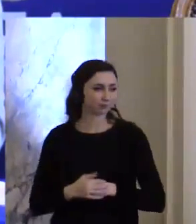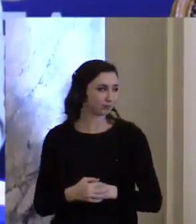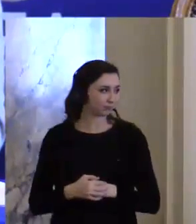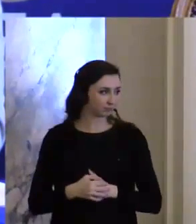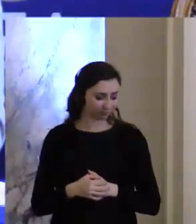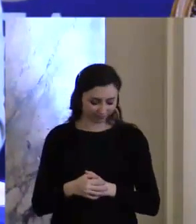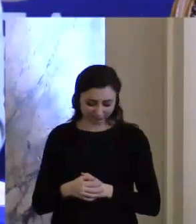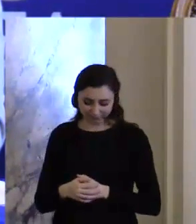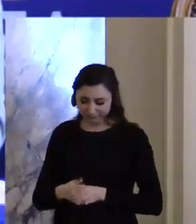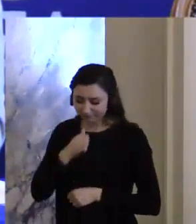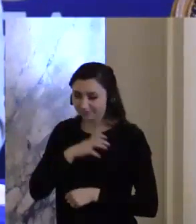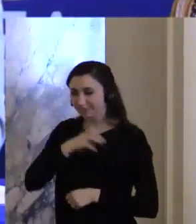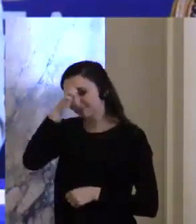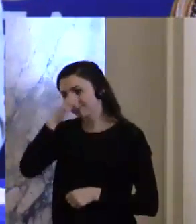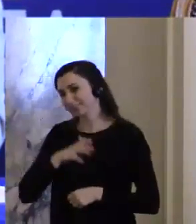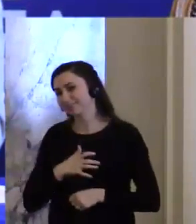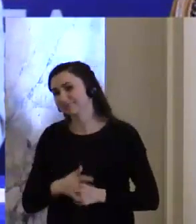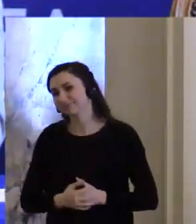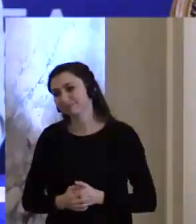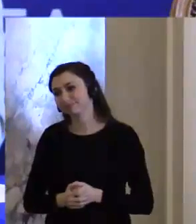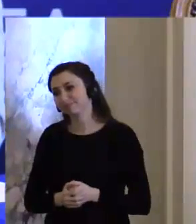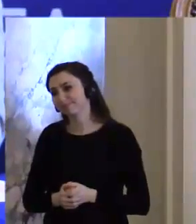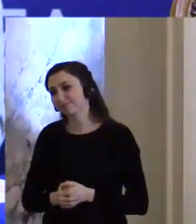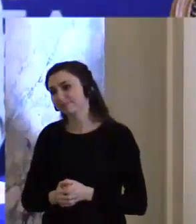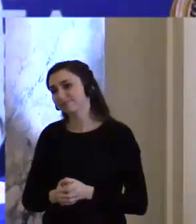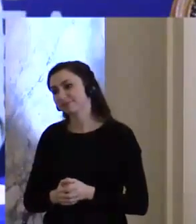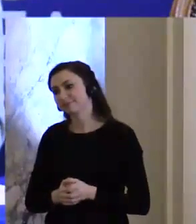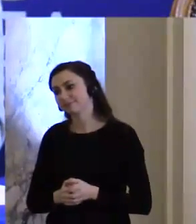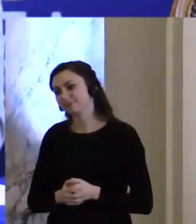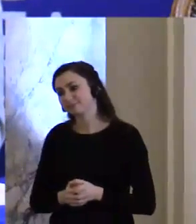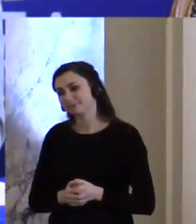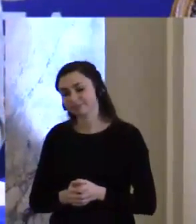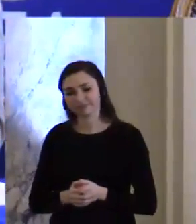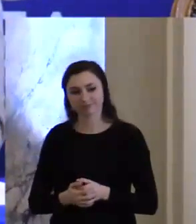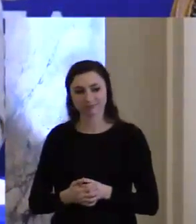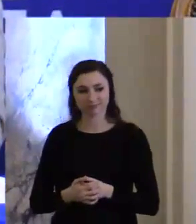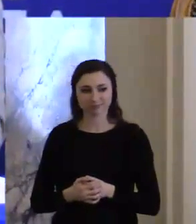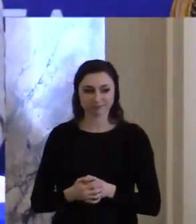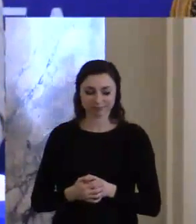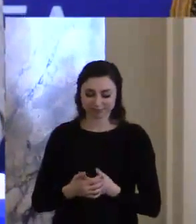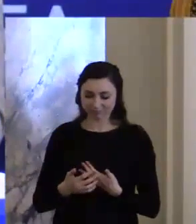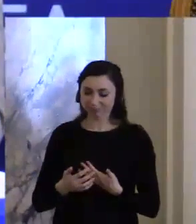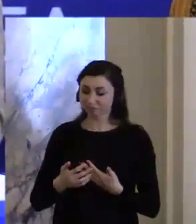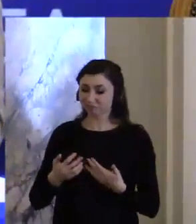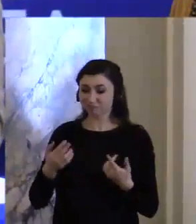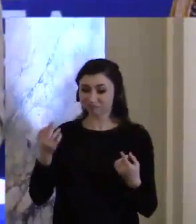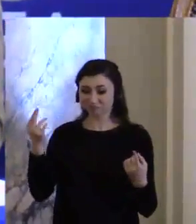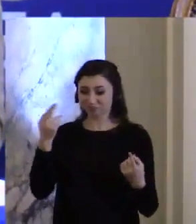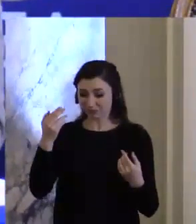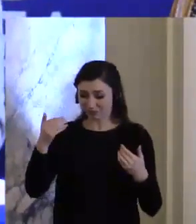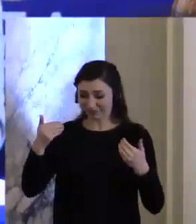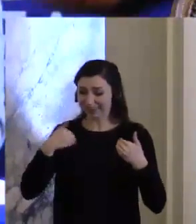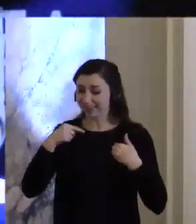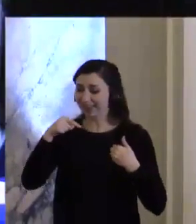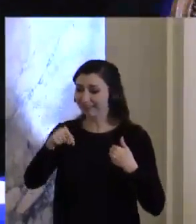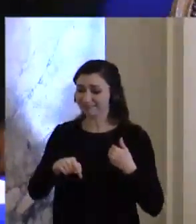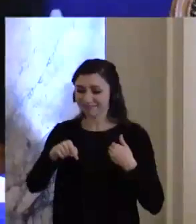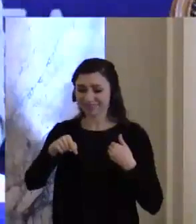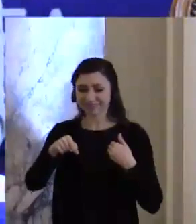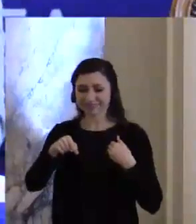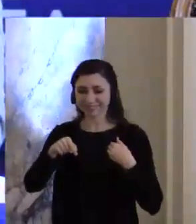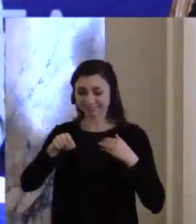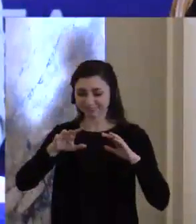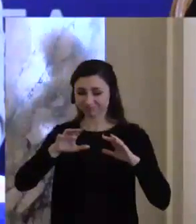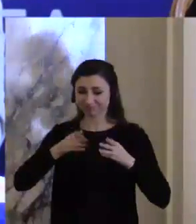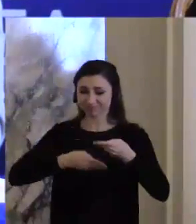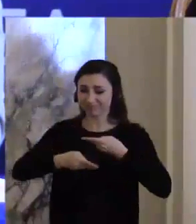y señores, el hecho de que estemos teniendo este intercambio con la sociedad civil, aun cuando somos